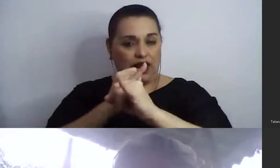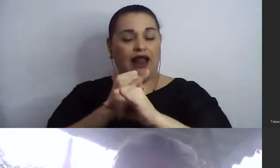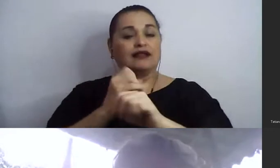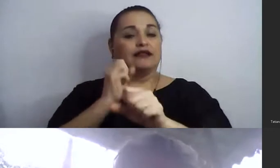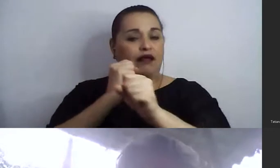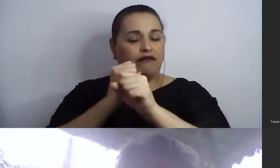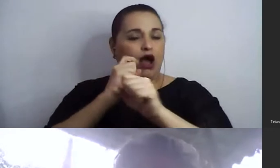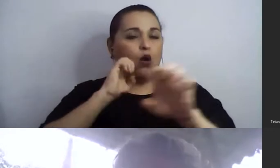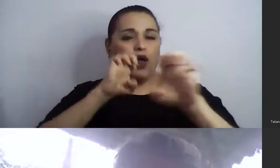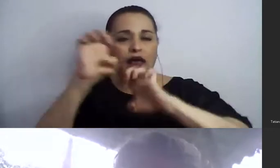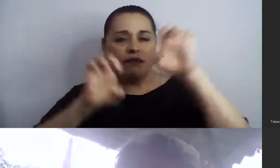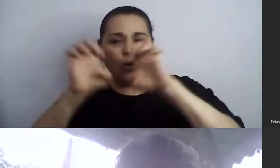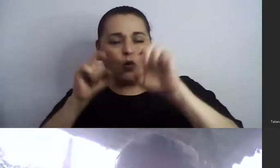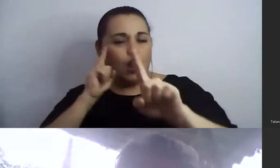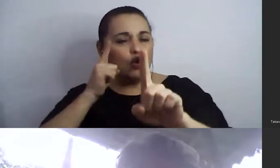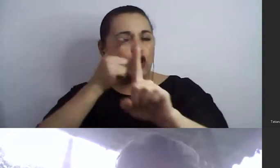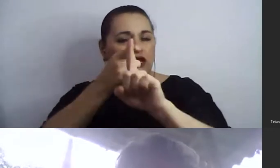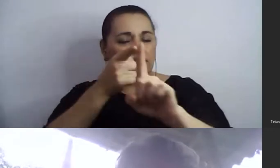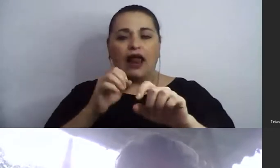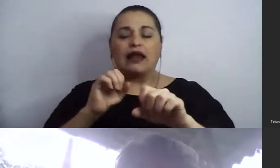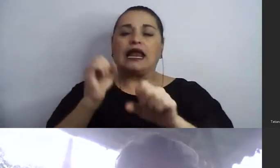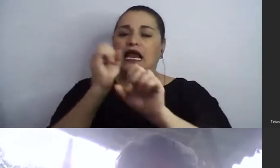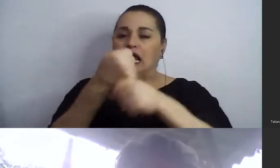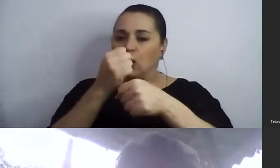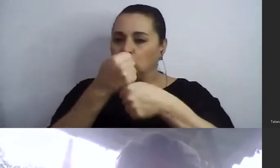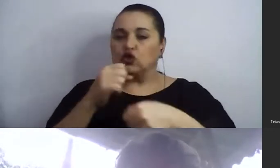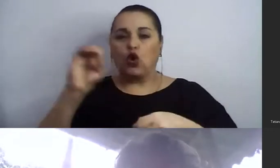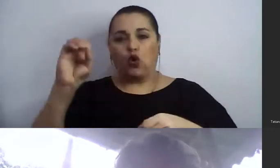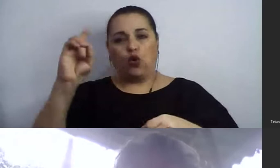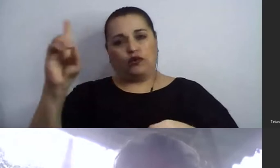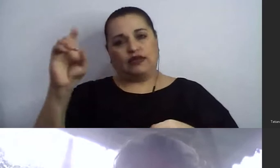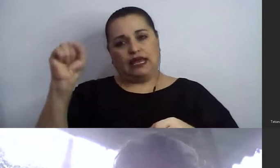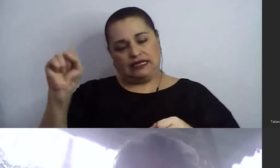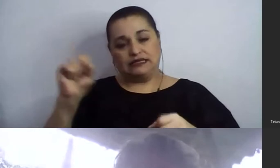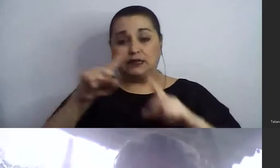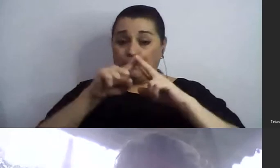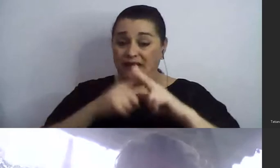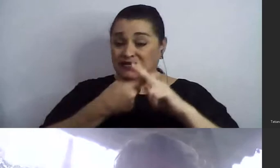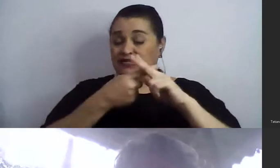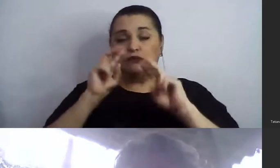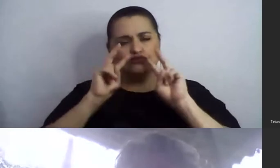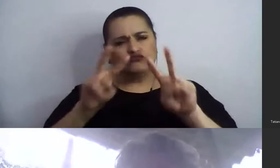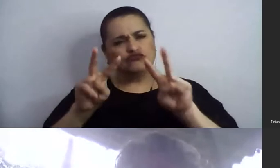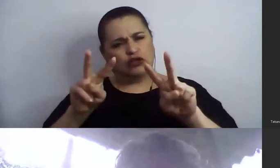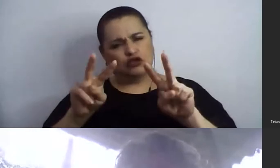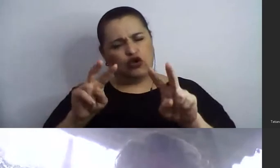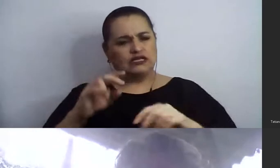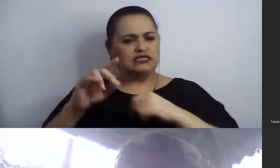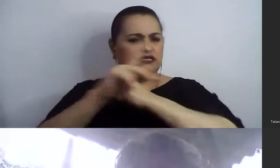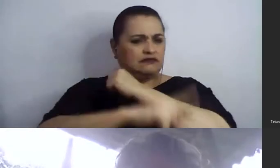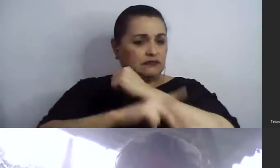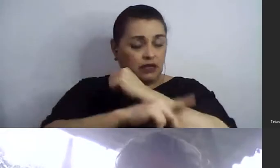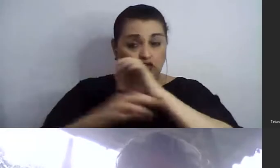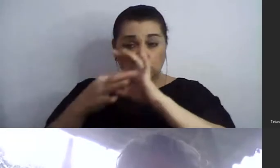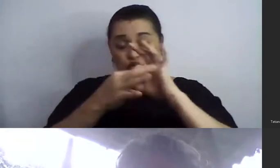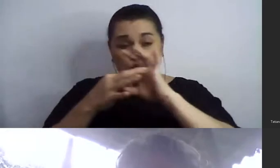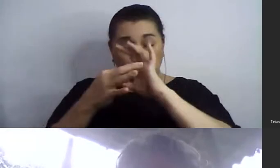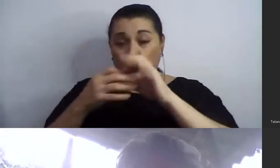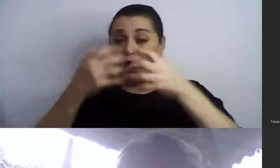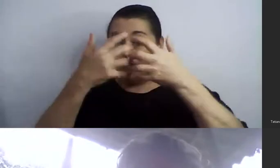evaluar y orientar la ejecución de los ODS los principios rectores de las naciones unidas sobre empresas y derechos humanos